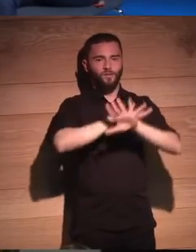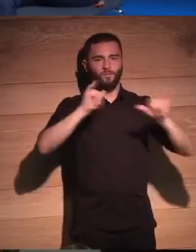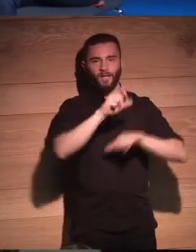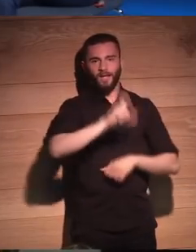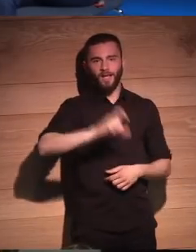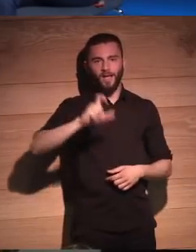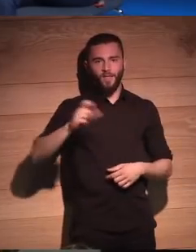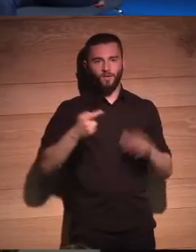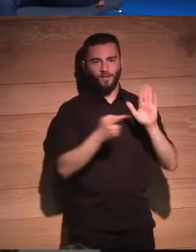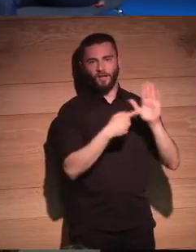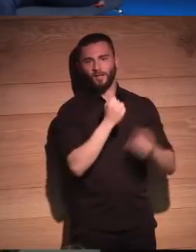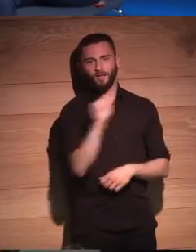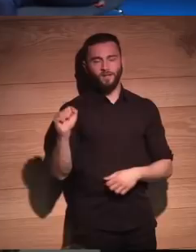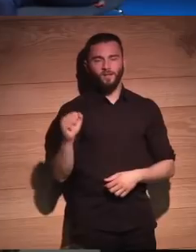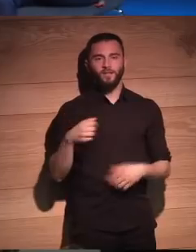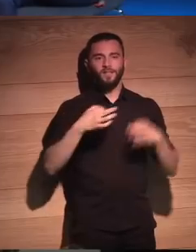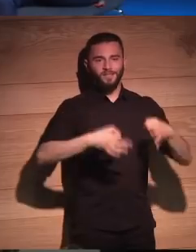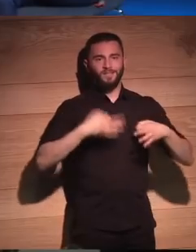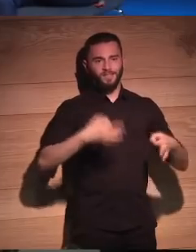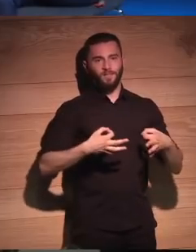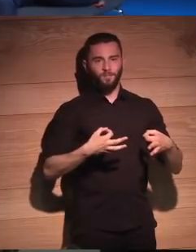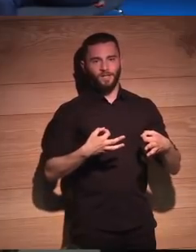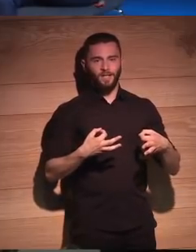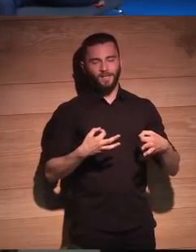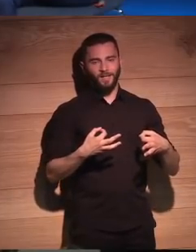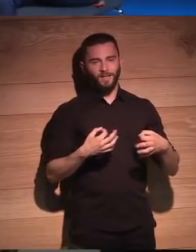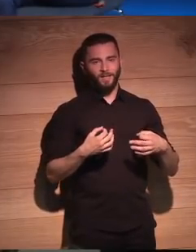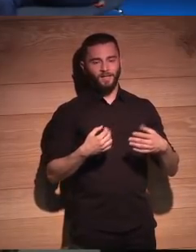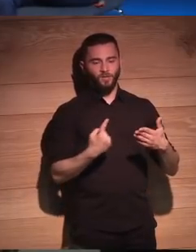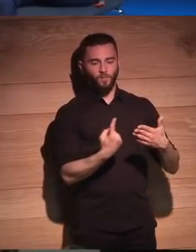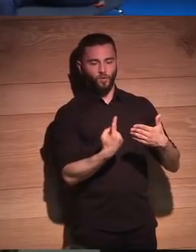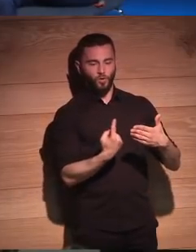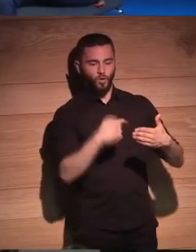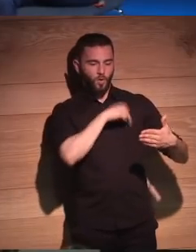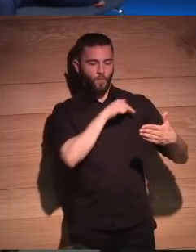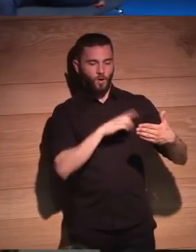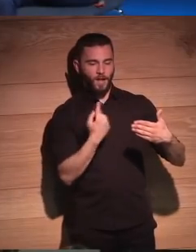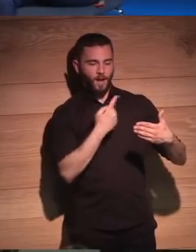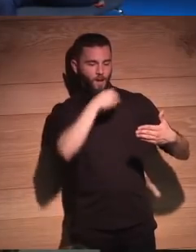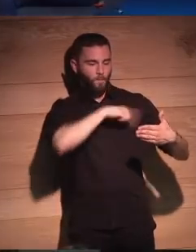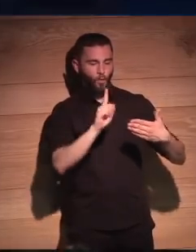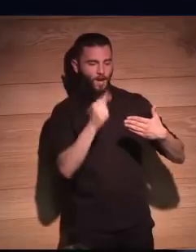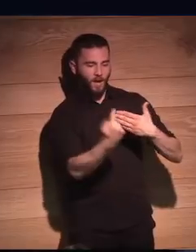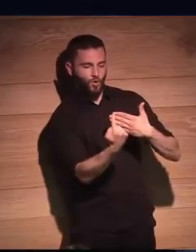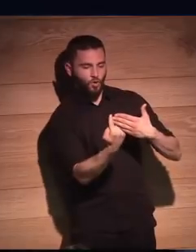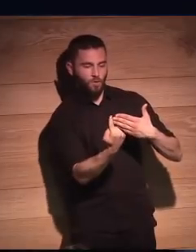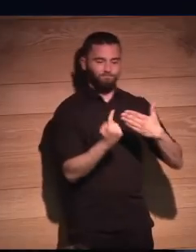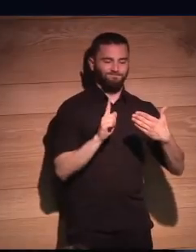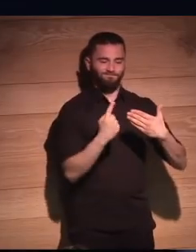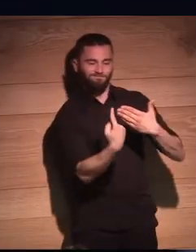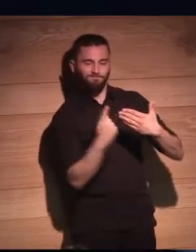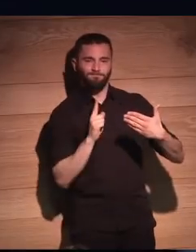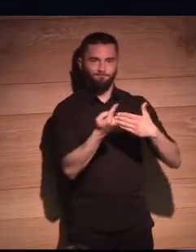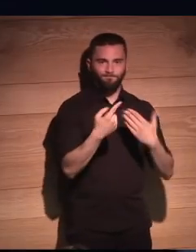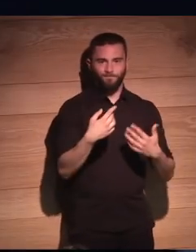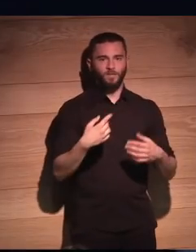margen de la ley, están siempre en la frontera entre lo moral y lo no moral, ¿no? Pero yo creo que eso es lo que les hace más atractivos,